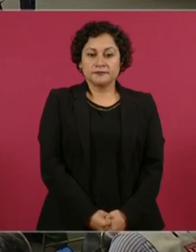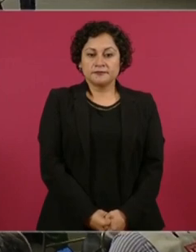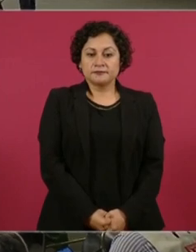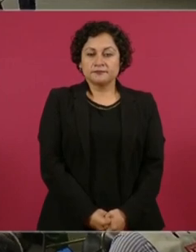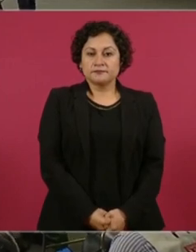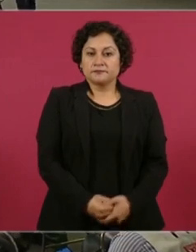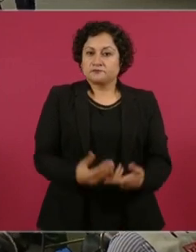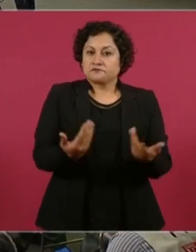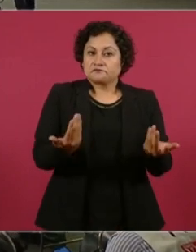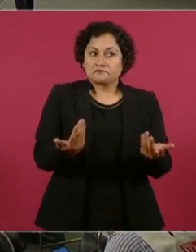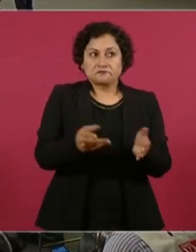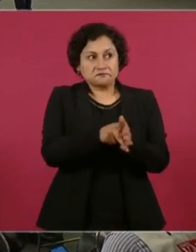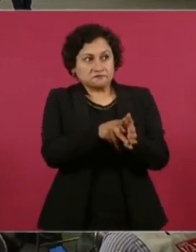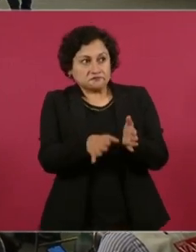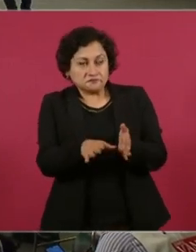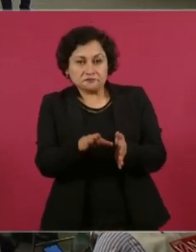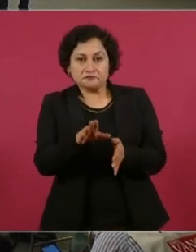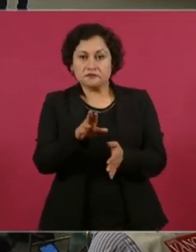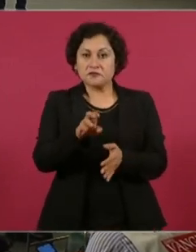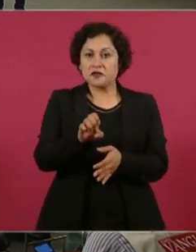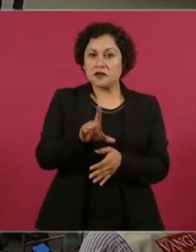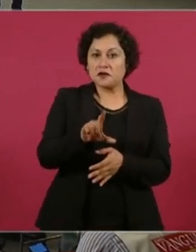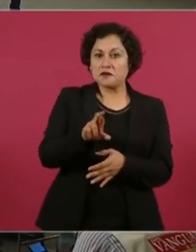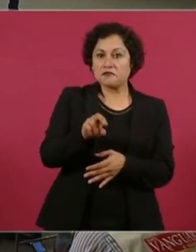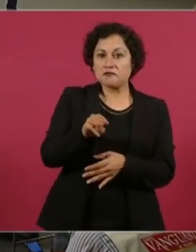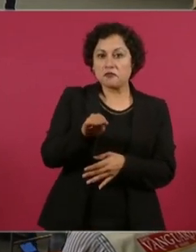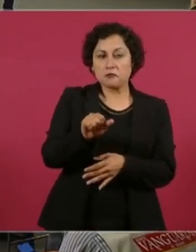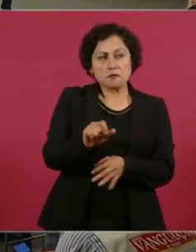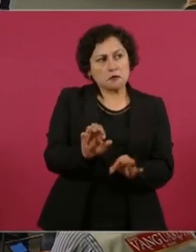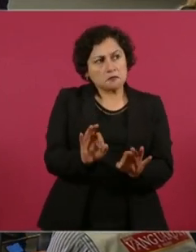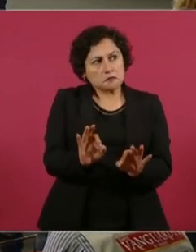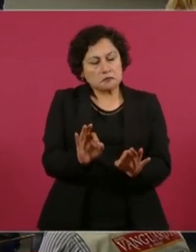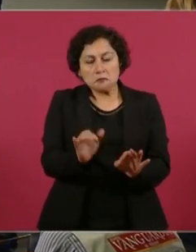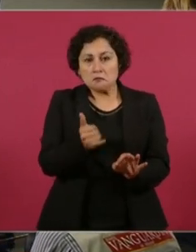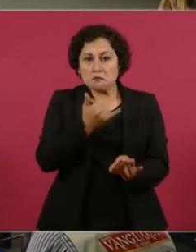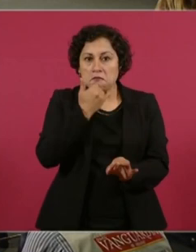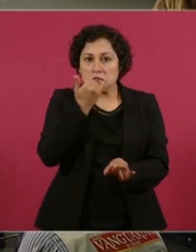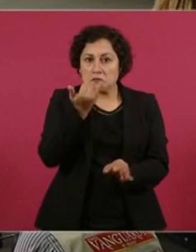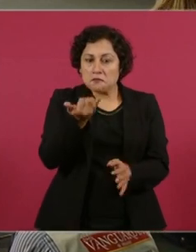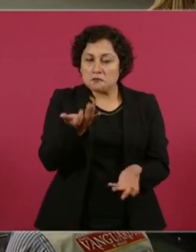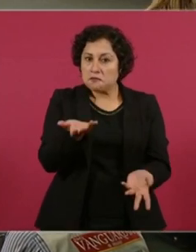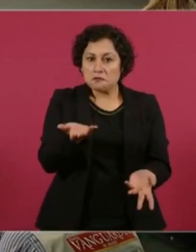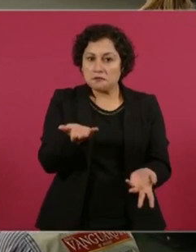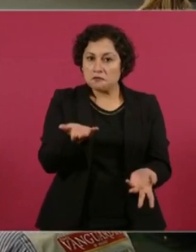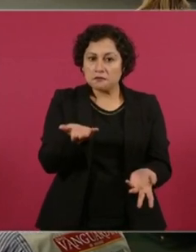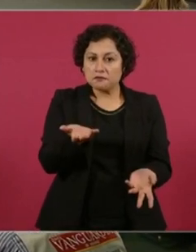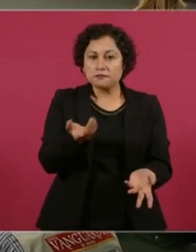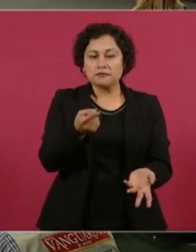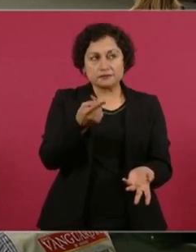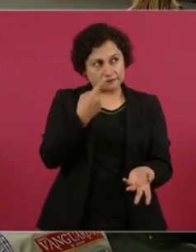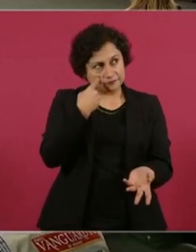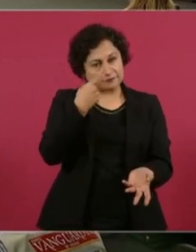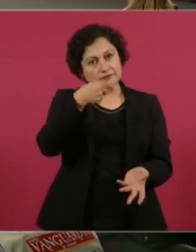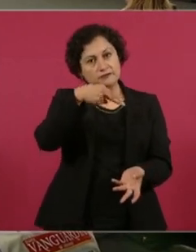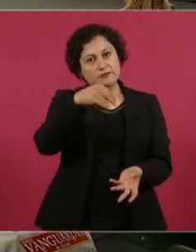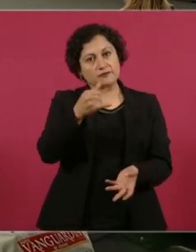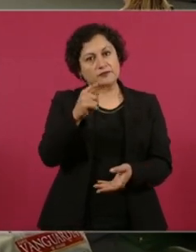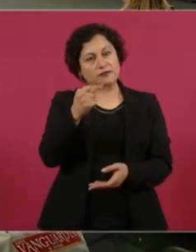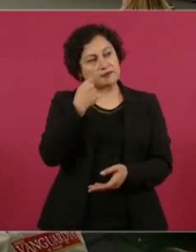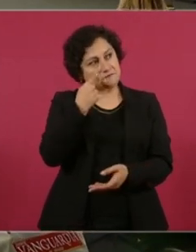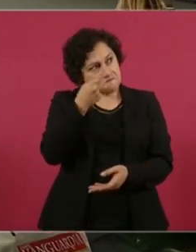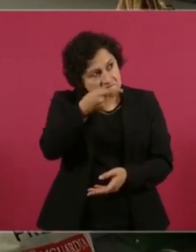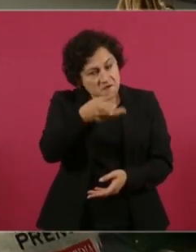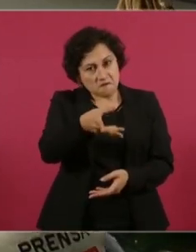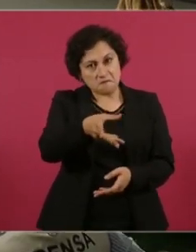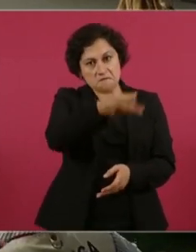No, no está mal el Reforma. No. Ojalá y aprendan los del New York Times. Tengan para que